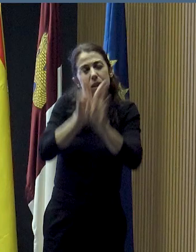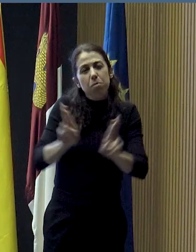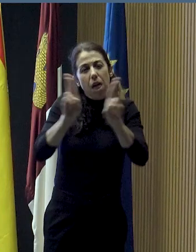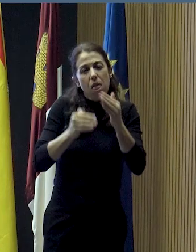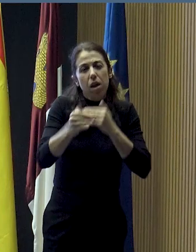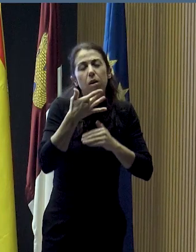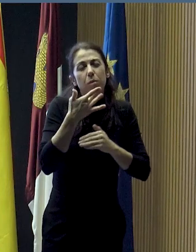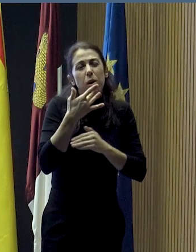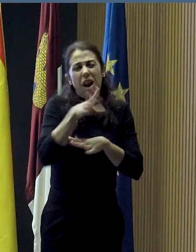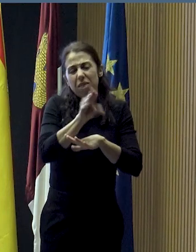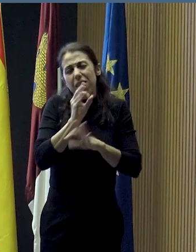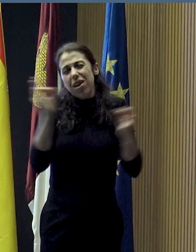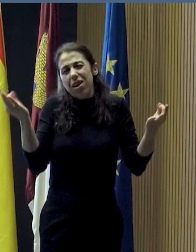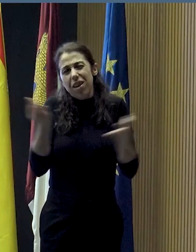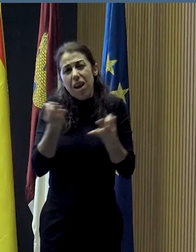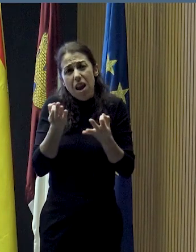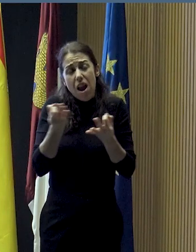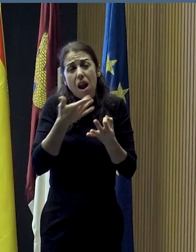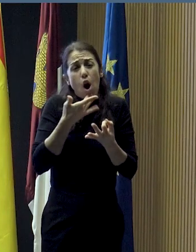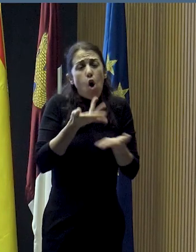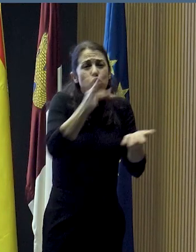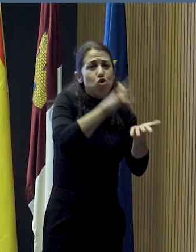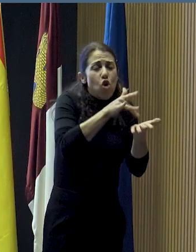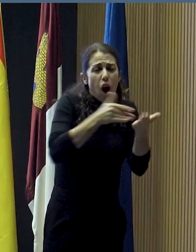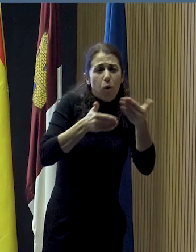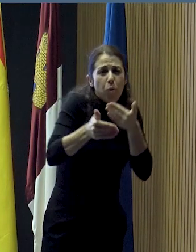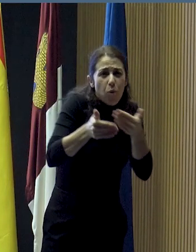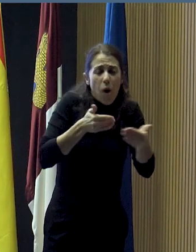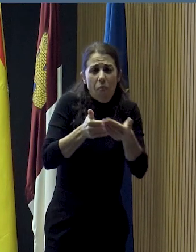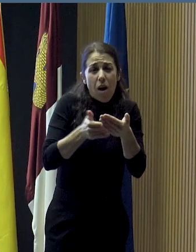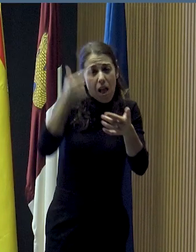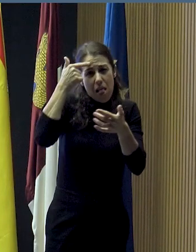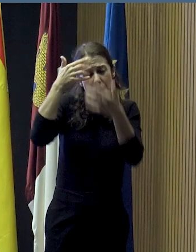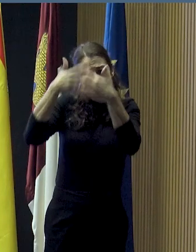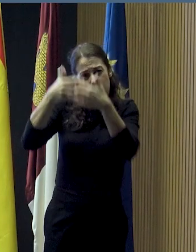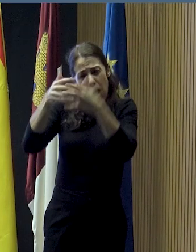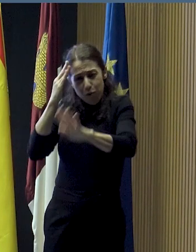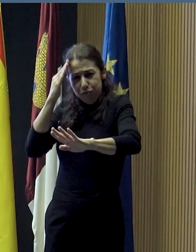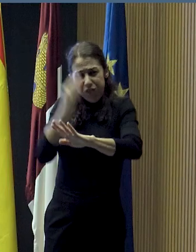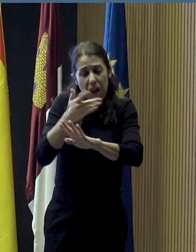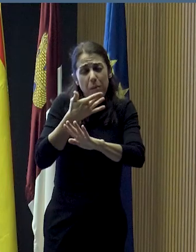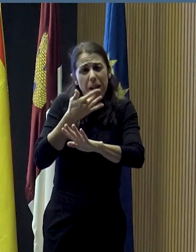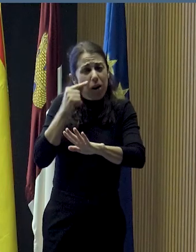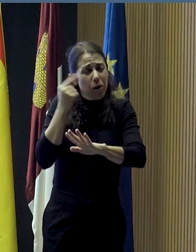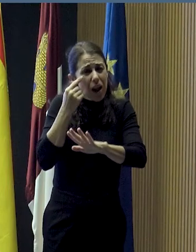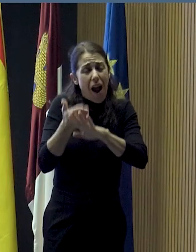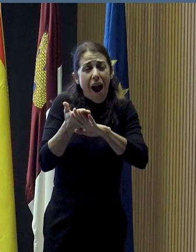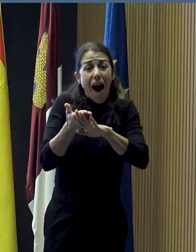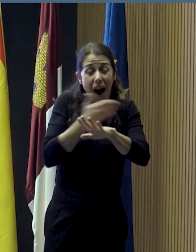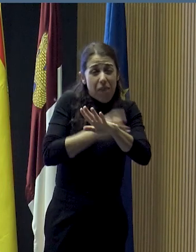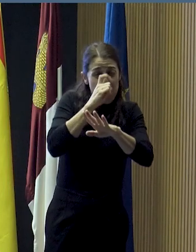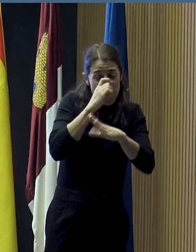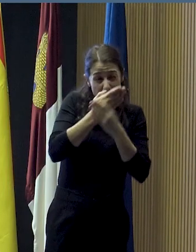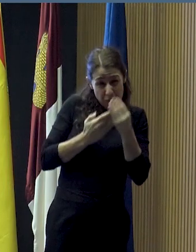esperanzador: comprender mejor cómo y cuándo empieza el daño cerebral para poder actuar antes de que la memoria